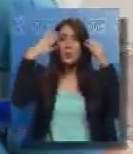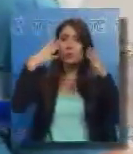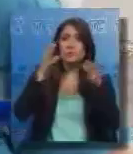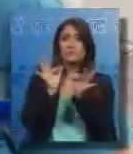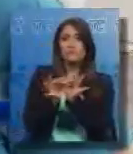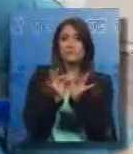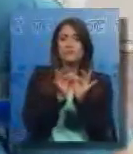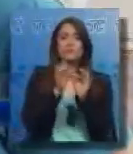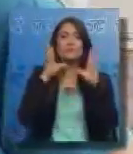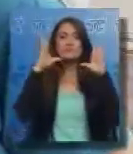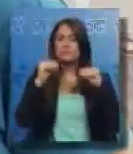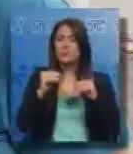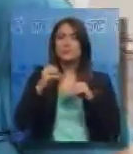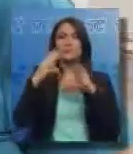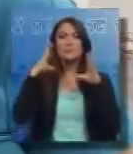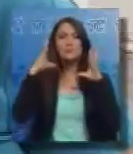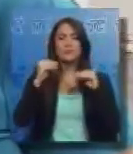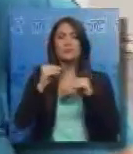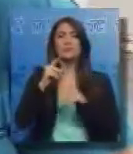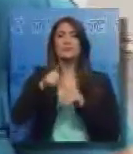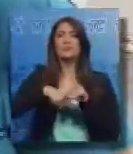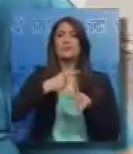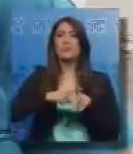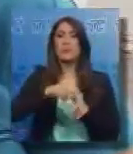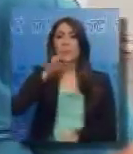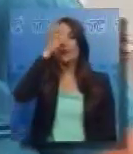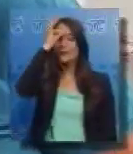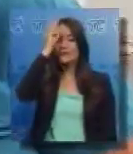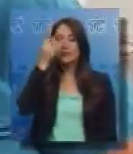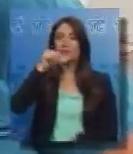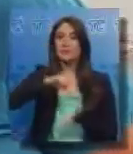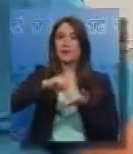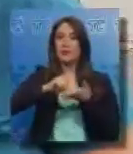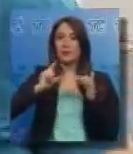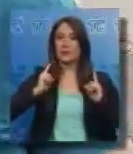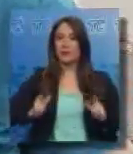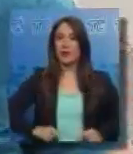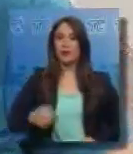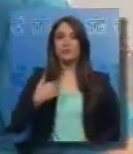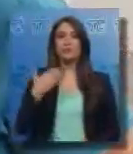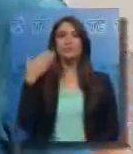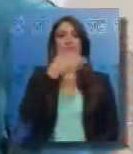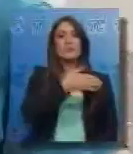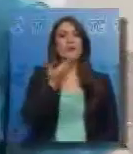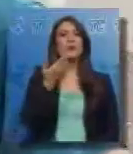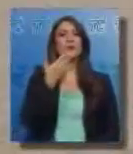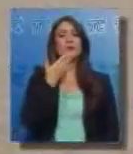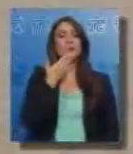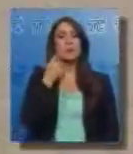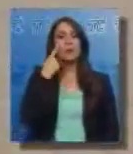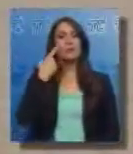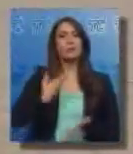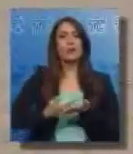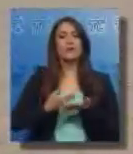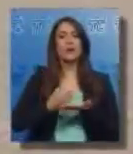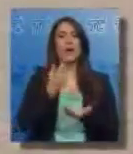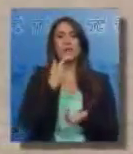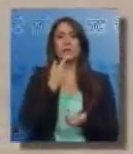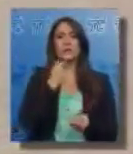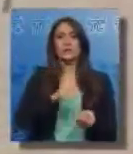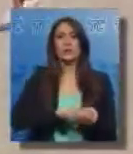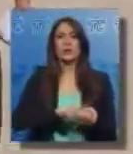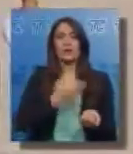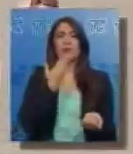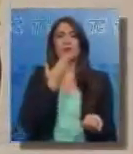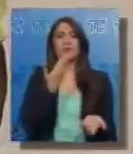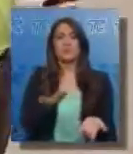más los días está yendo la luz, su centro bien atendido, porque aquí venimos no hay ni con qué hacerse la prueba del azúcar. Moradores del Paraíso, la